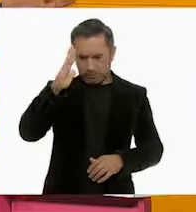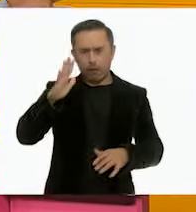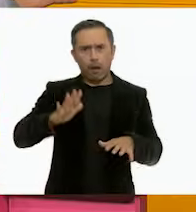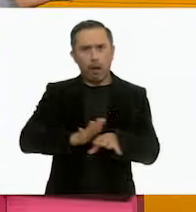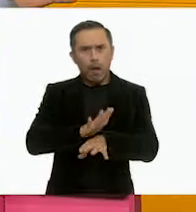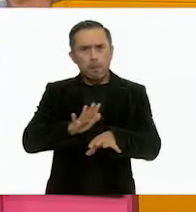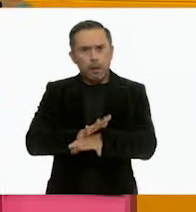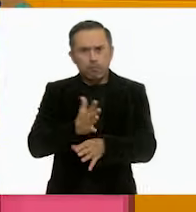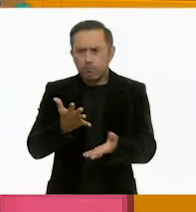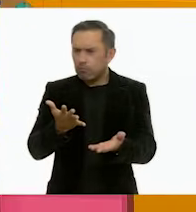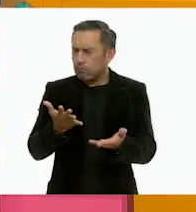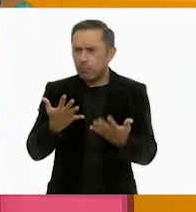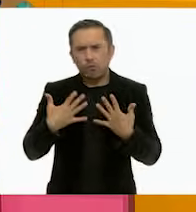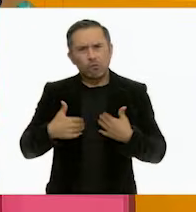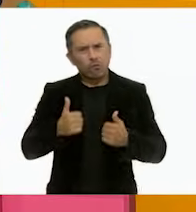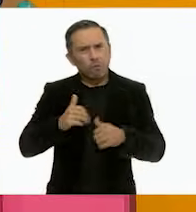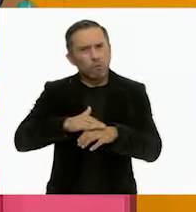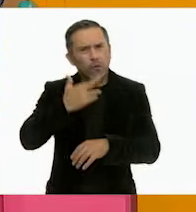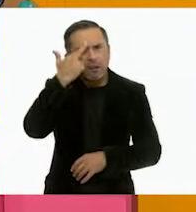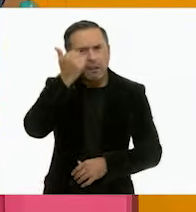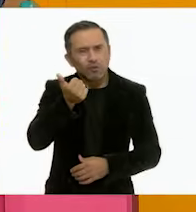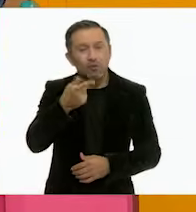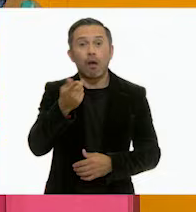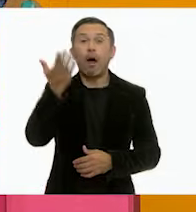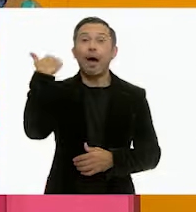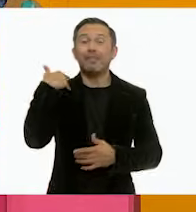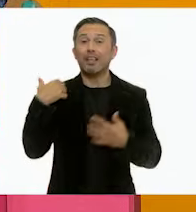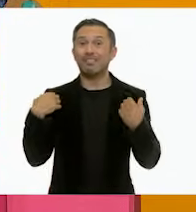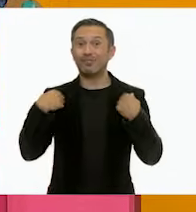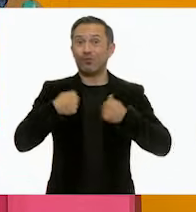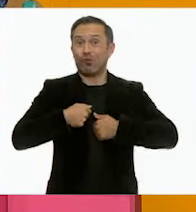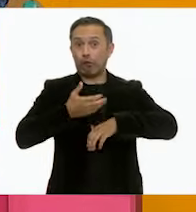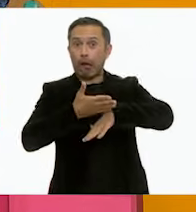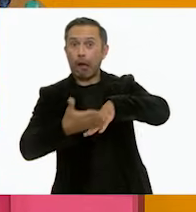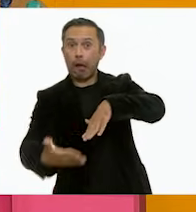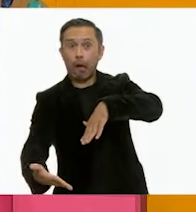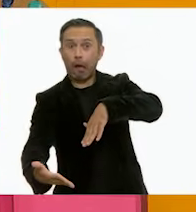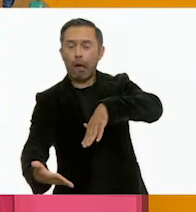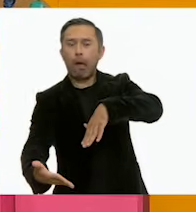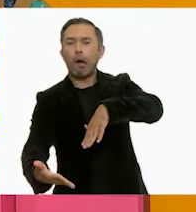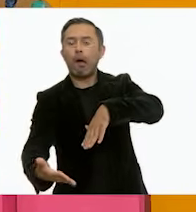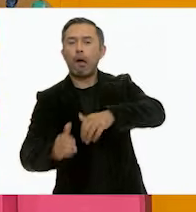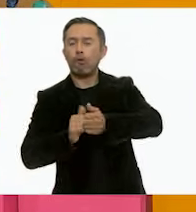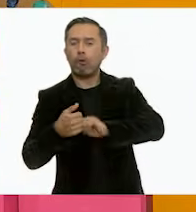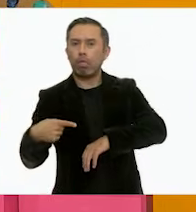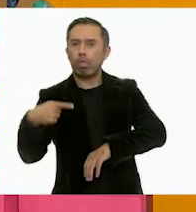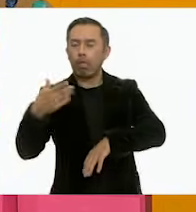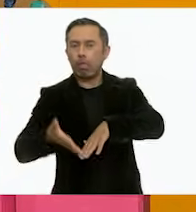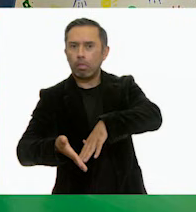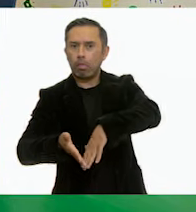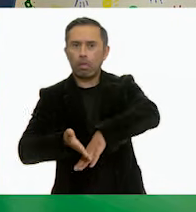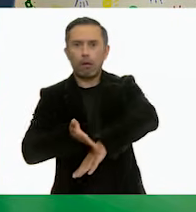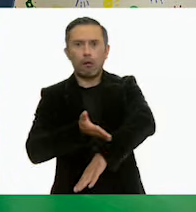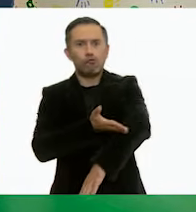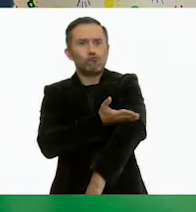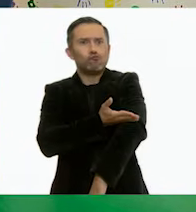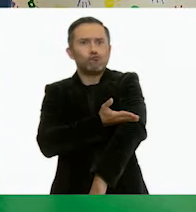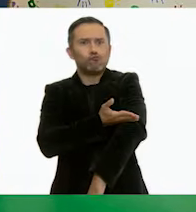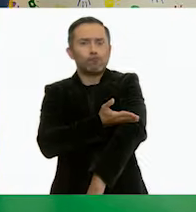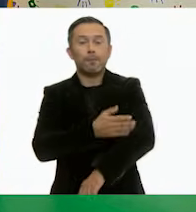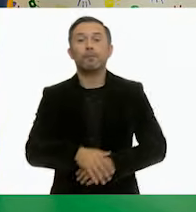tú mencionabas, antes nos quedaba largo y ahora nos queda corto? Muy corto. Y una forma